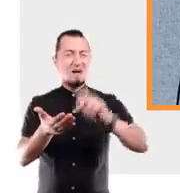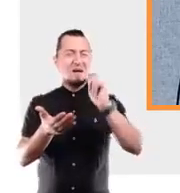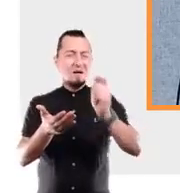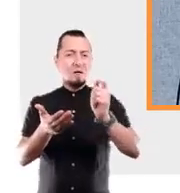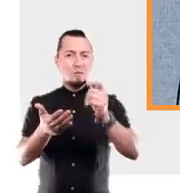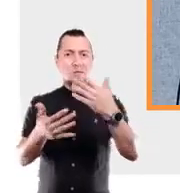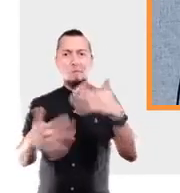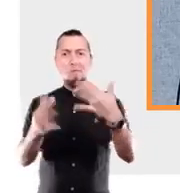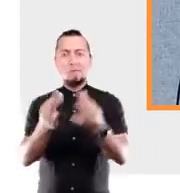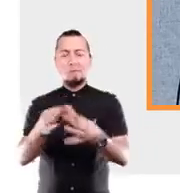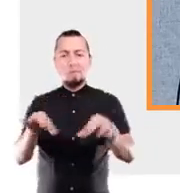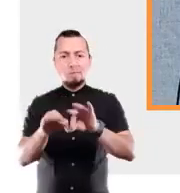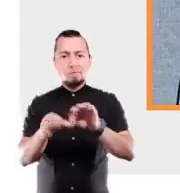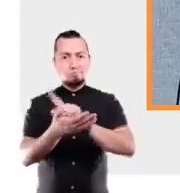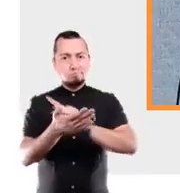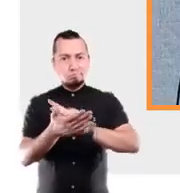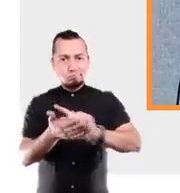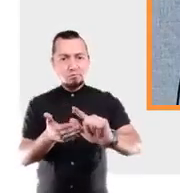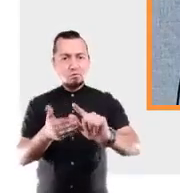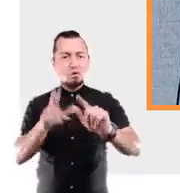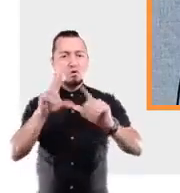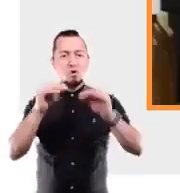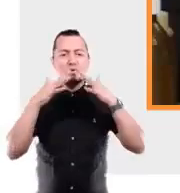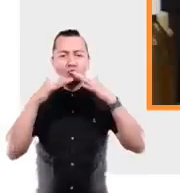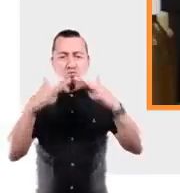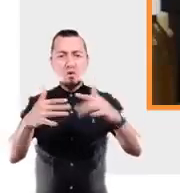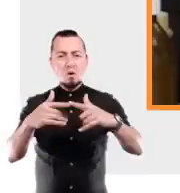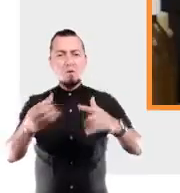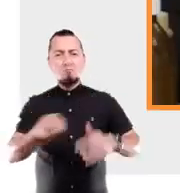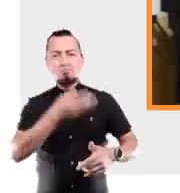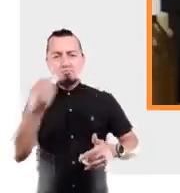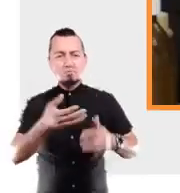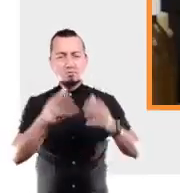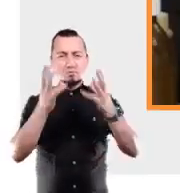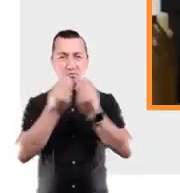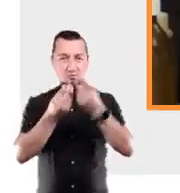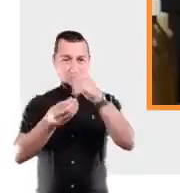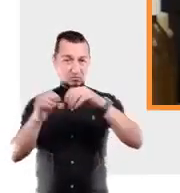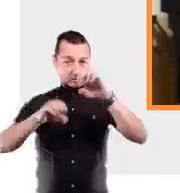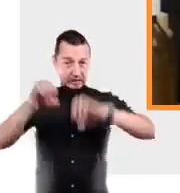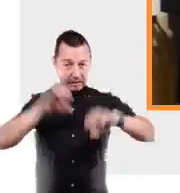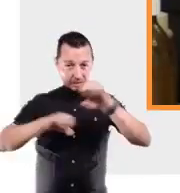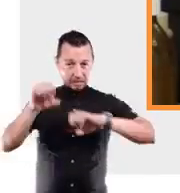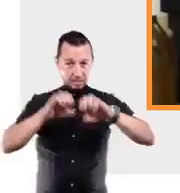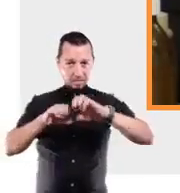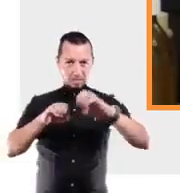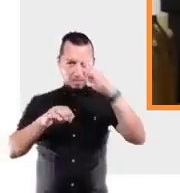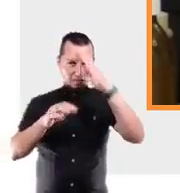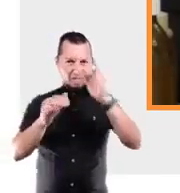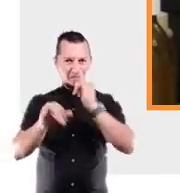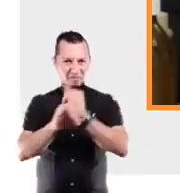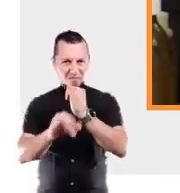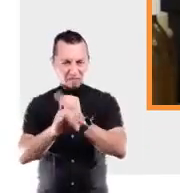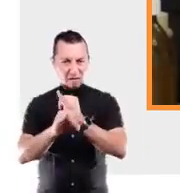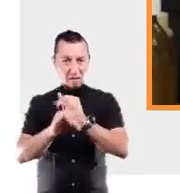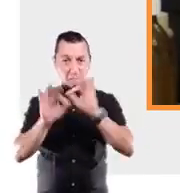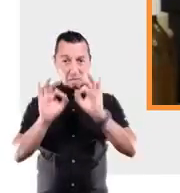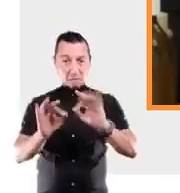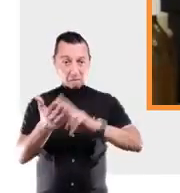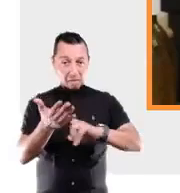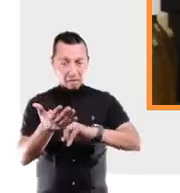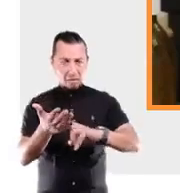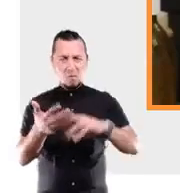y sostenible, seguido del pensamiento industrial, el pensamiento digital, el pensamiento verde, el pensamiento